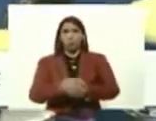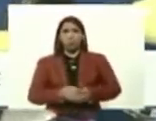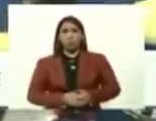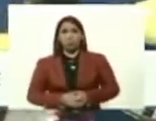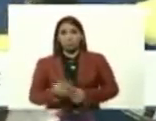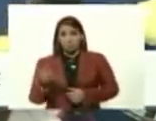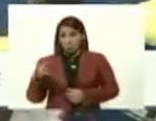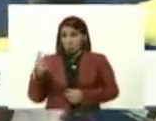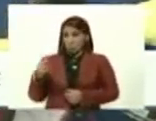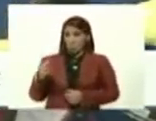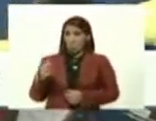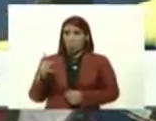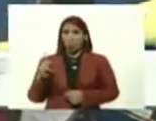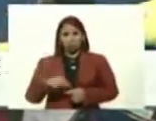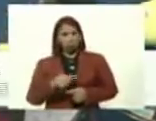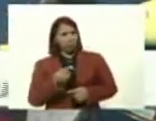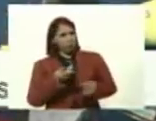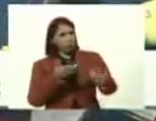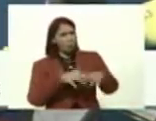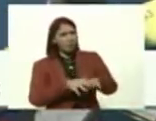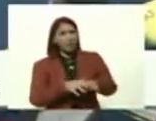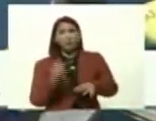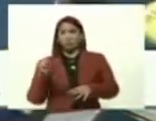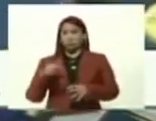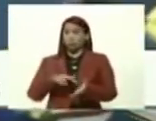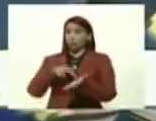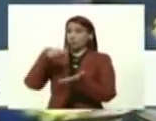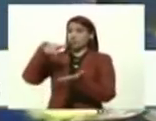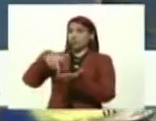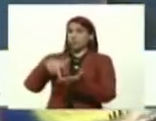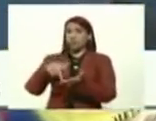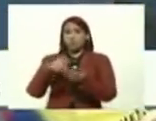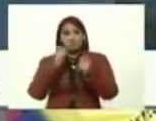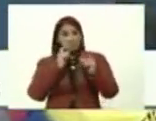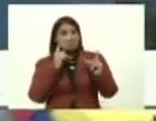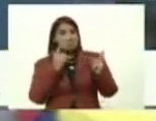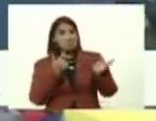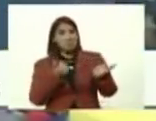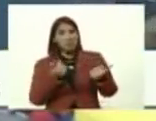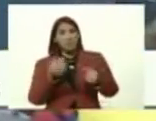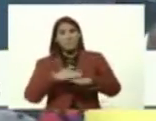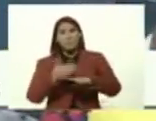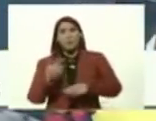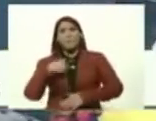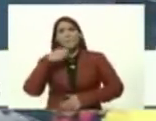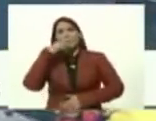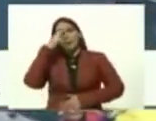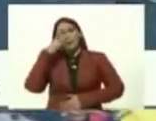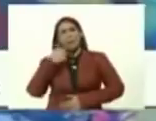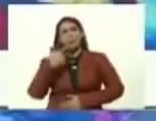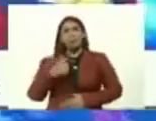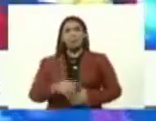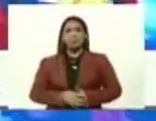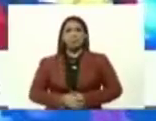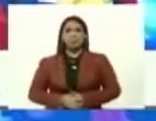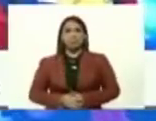dos. ¿Las dos? Sí. ¿Lo combinaba? Salto alto. Qué bien. Sí, porque mi papá decía